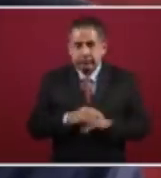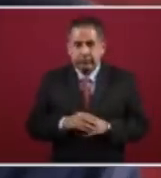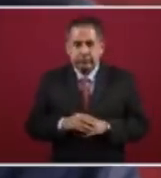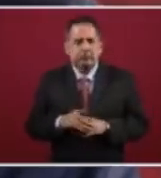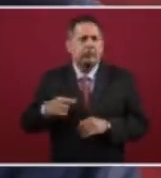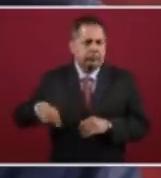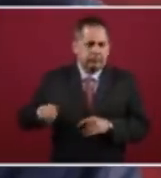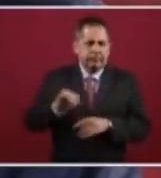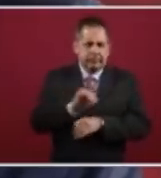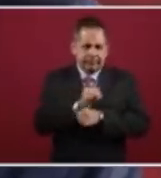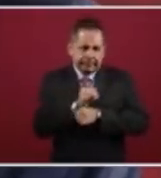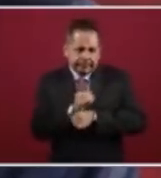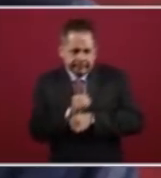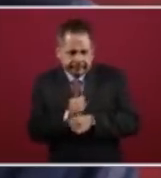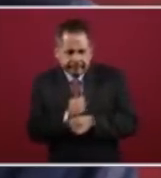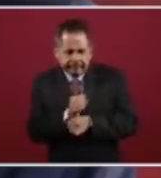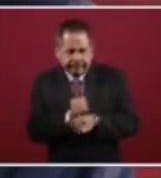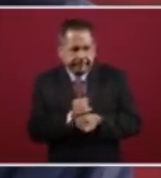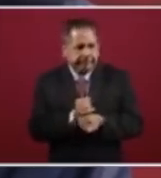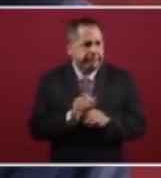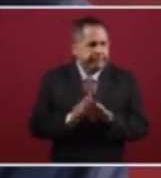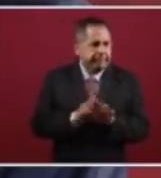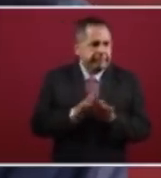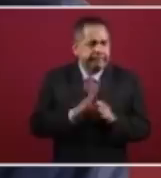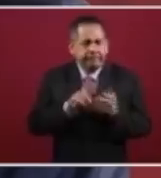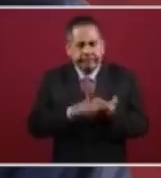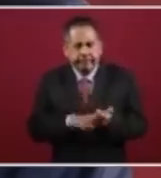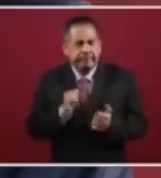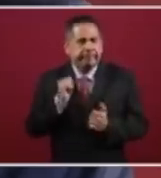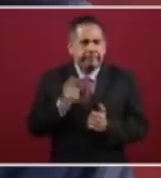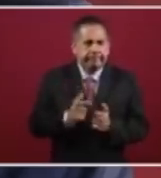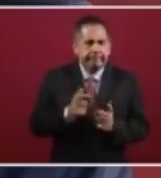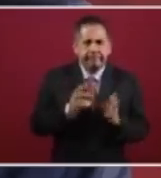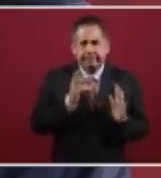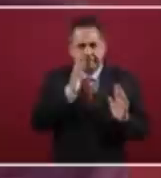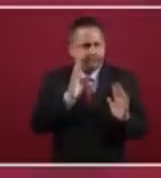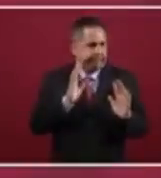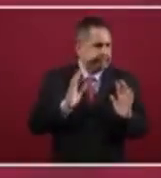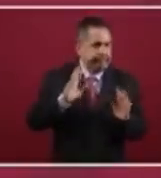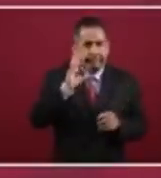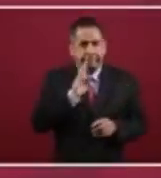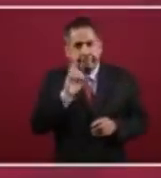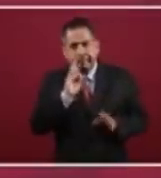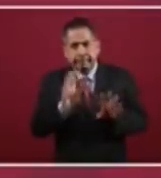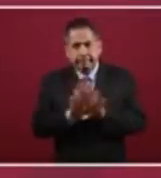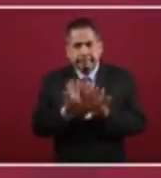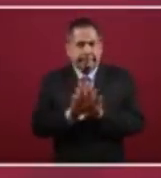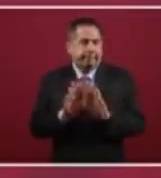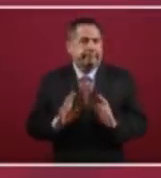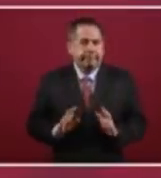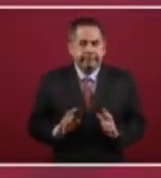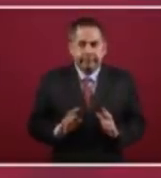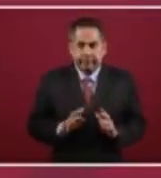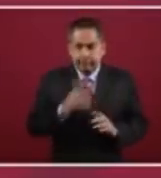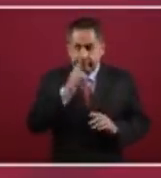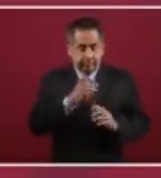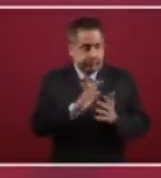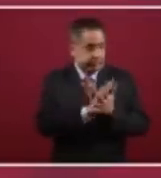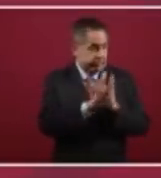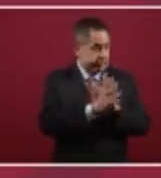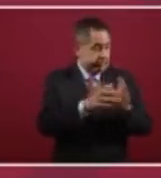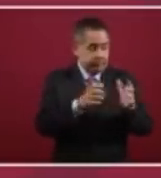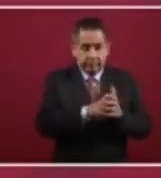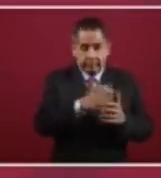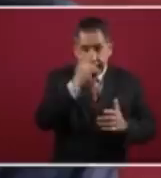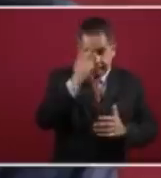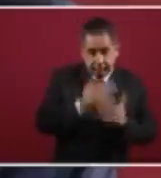investigación para enfrentar, sobre todo, a las bandas de